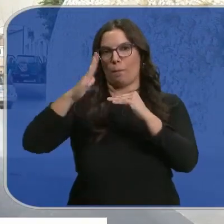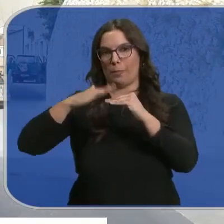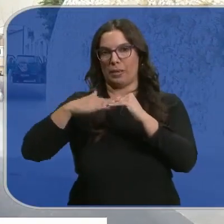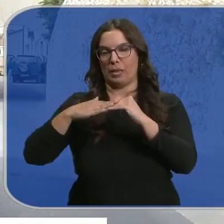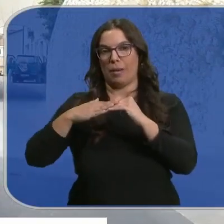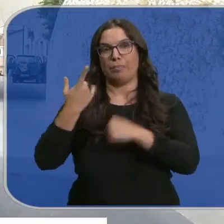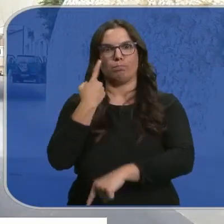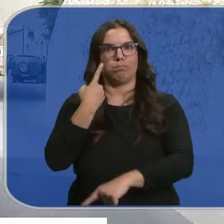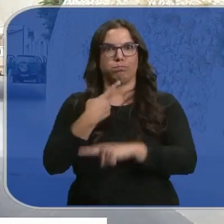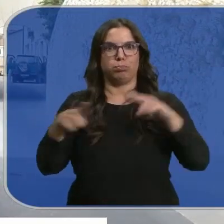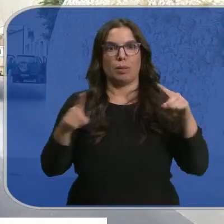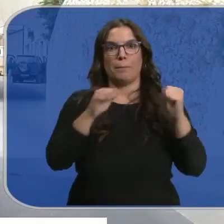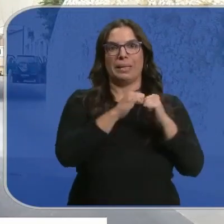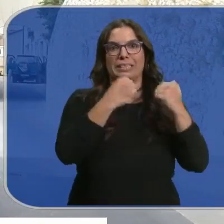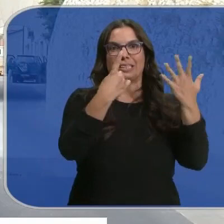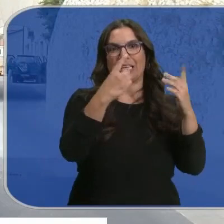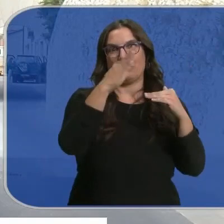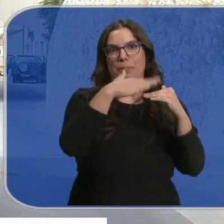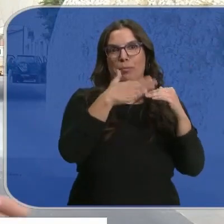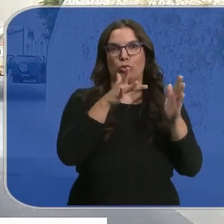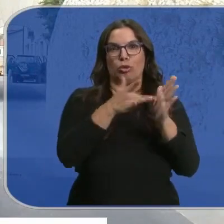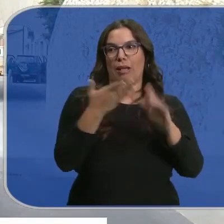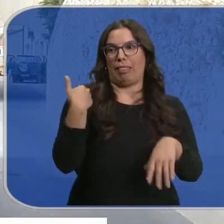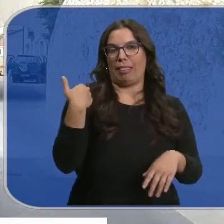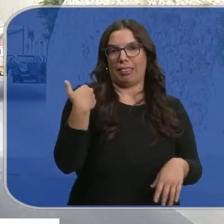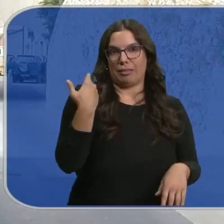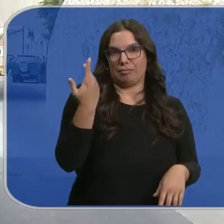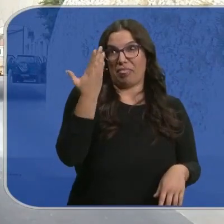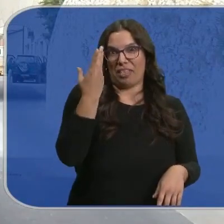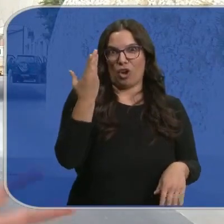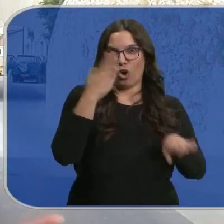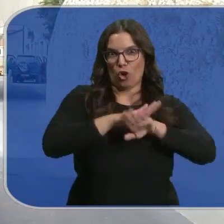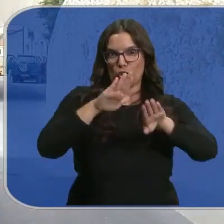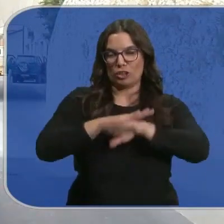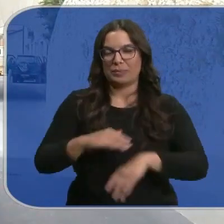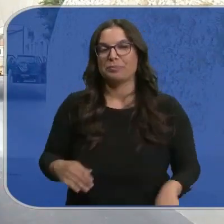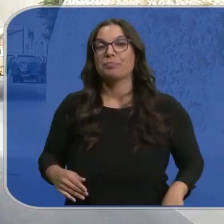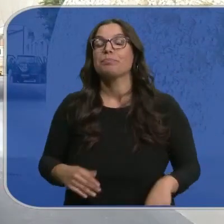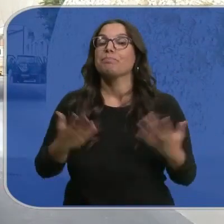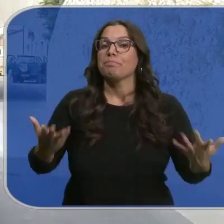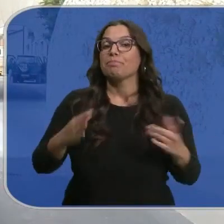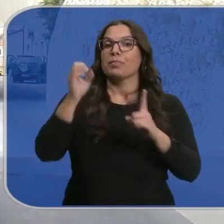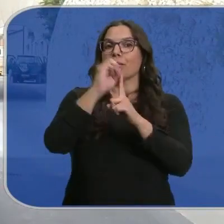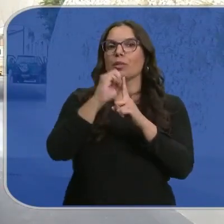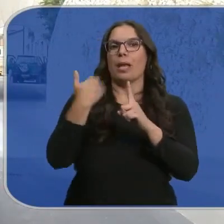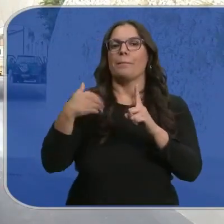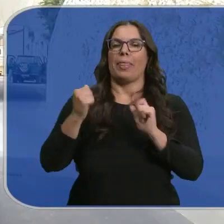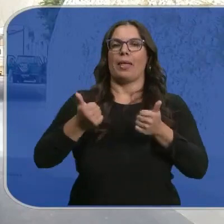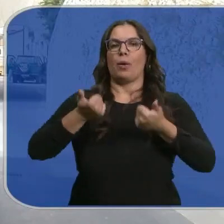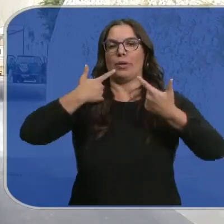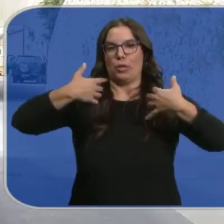Muy lejos quedan de esos 26 grados de mínima que sufríamos hace tan solo cinco noches. Eso sí, los termómetros se van a ir